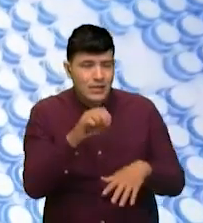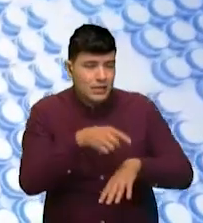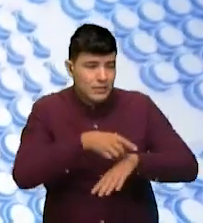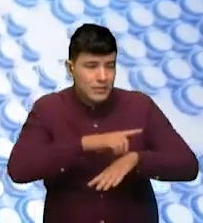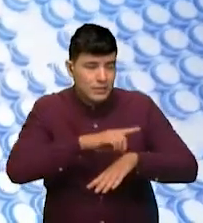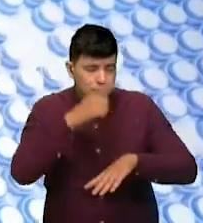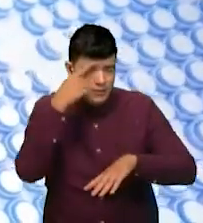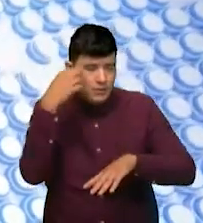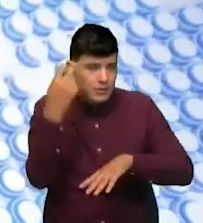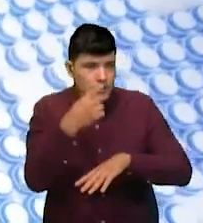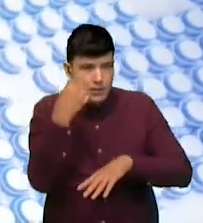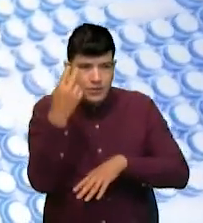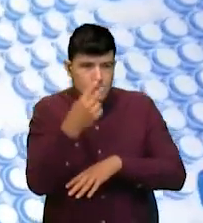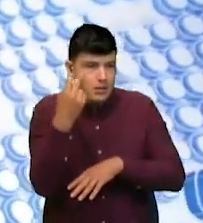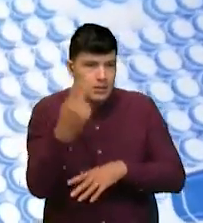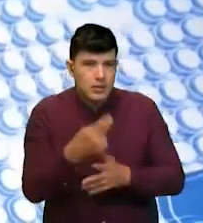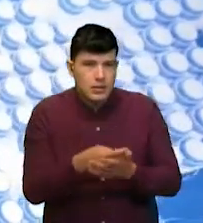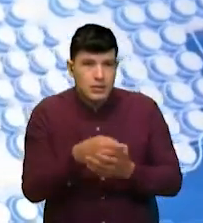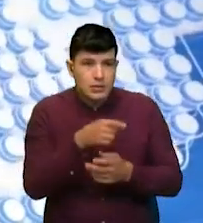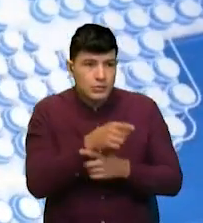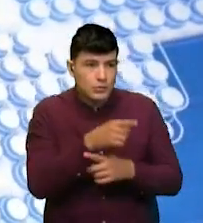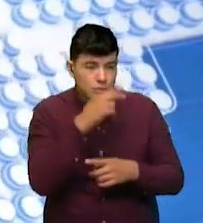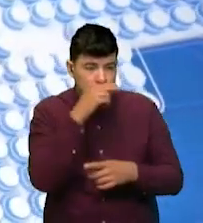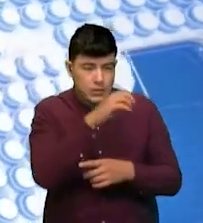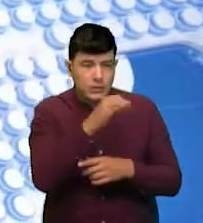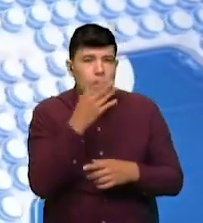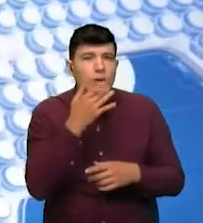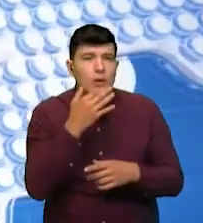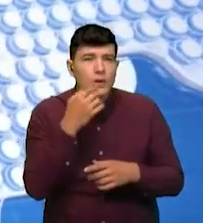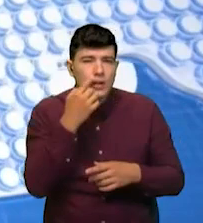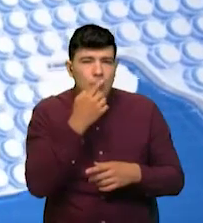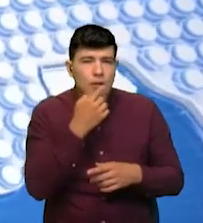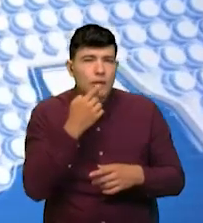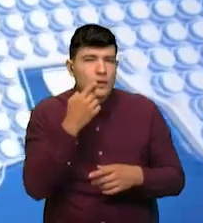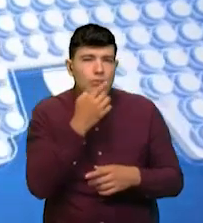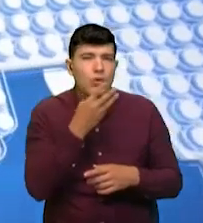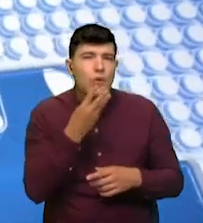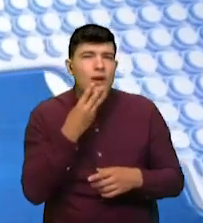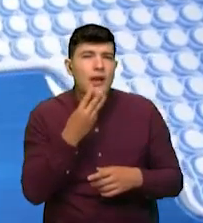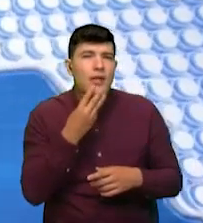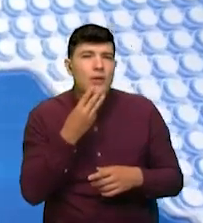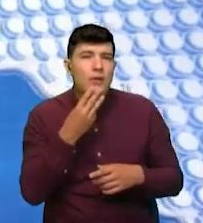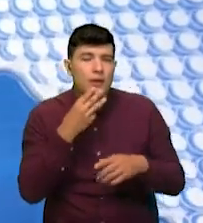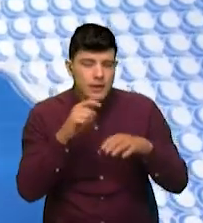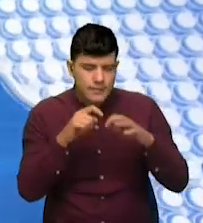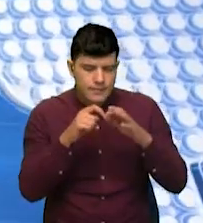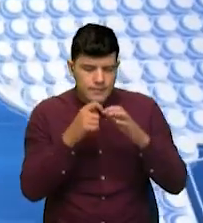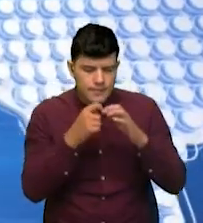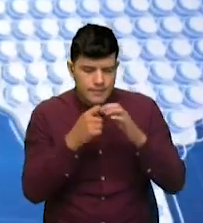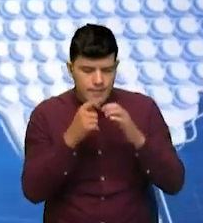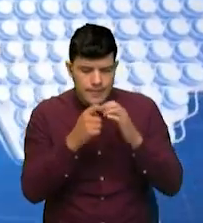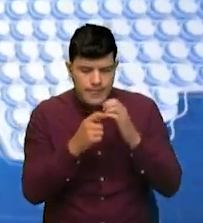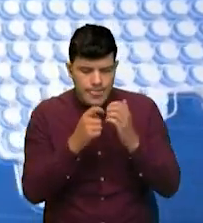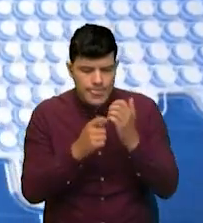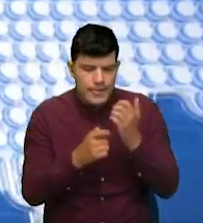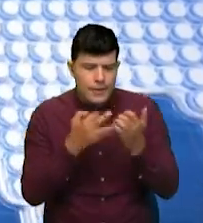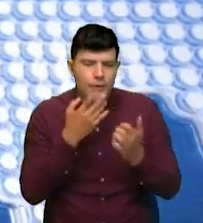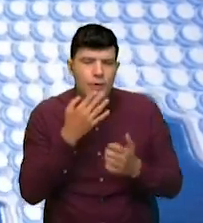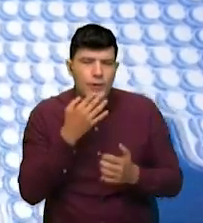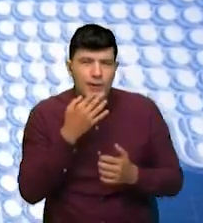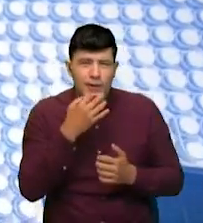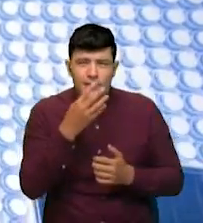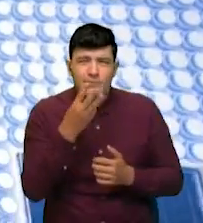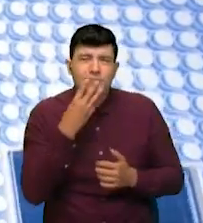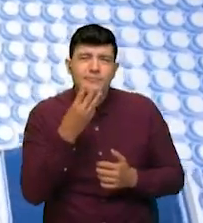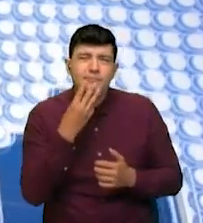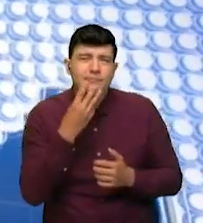de maya o él se puso morado los labios le pusieron morados las uñas moradas y ya lo último empezó